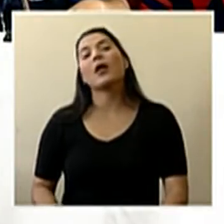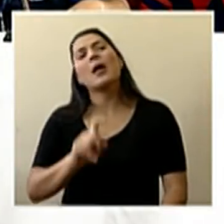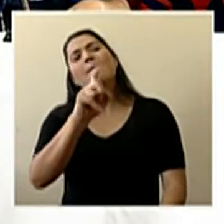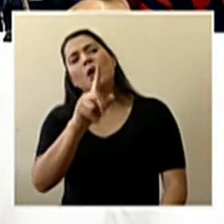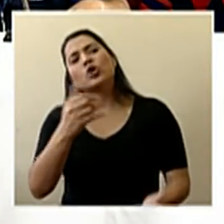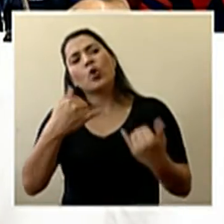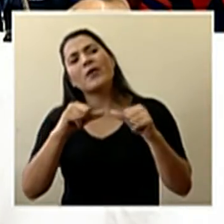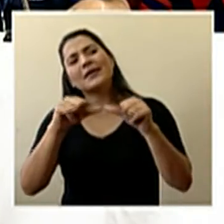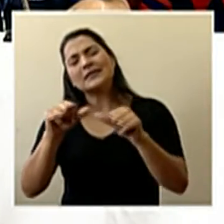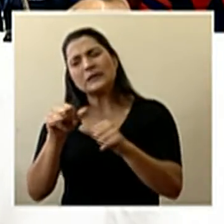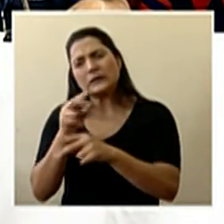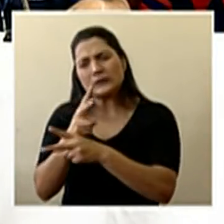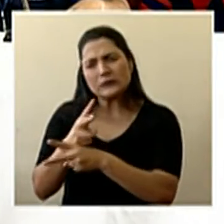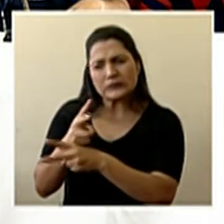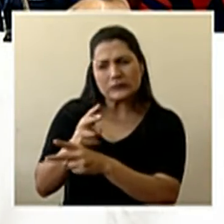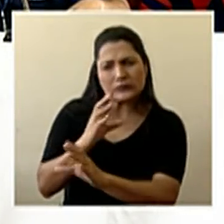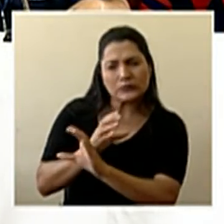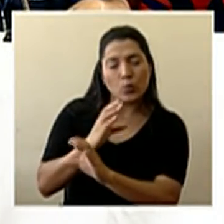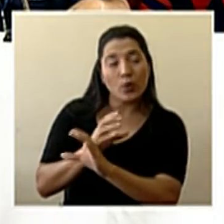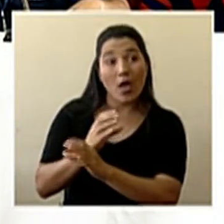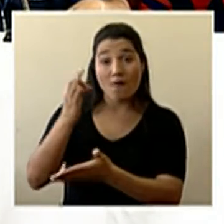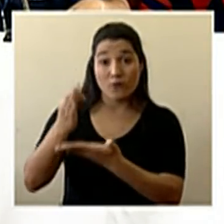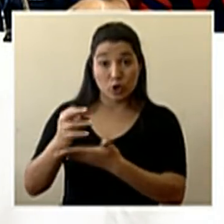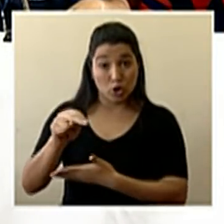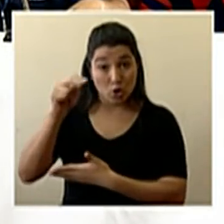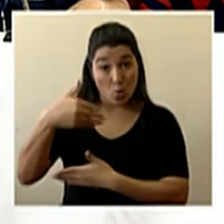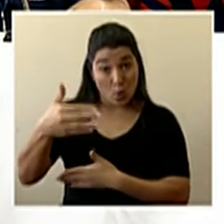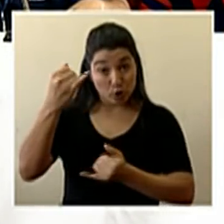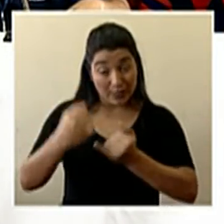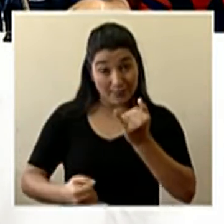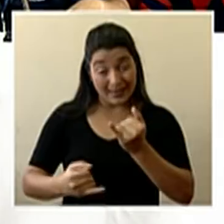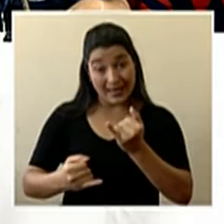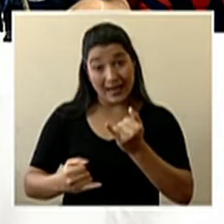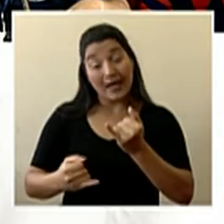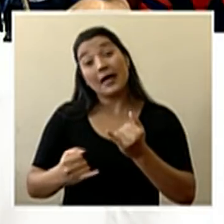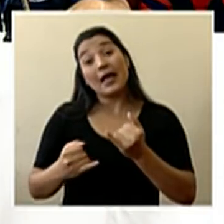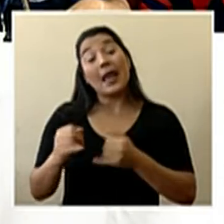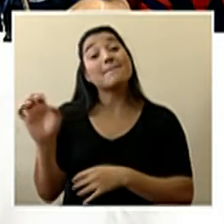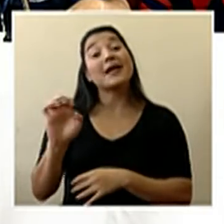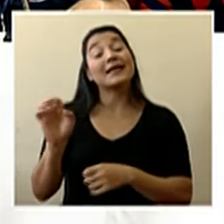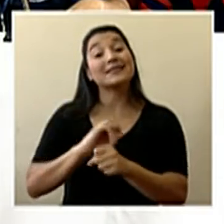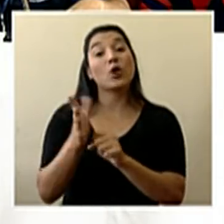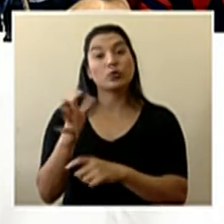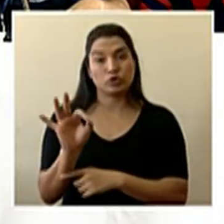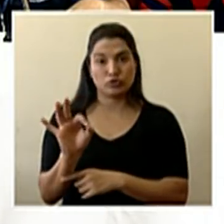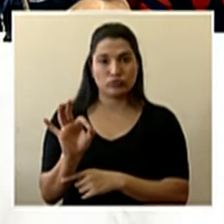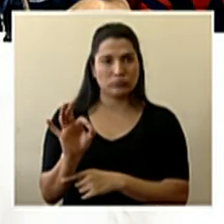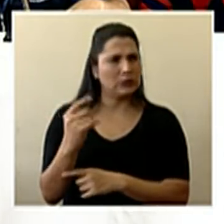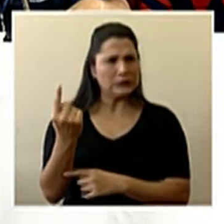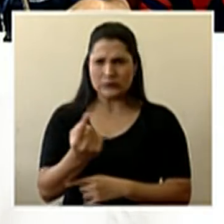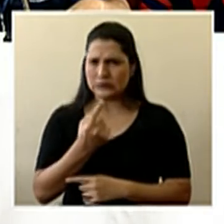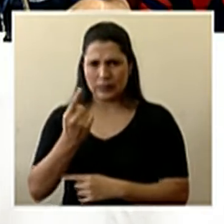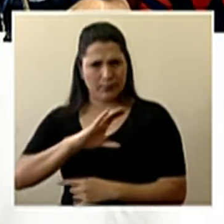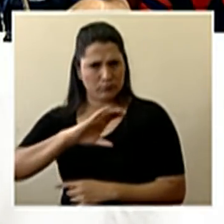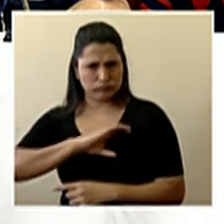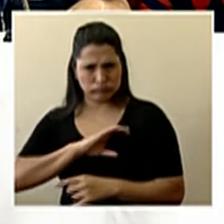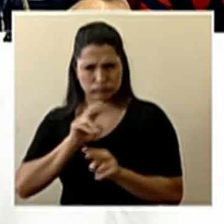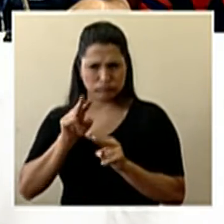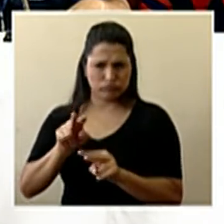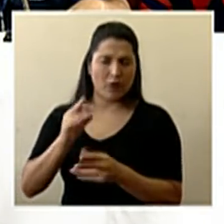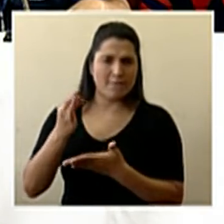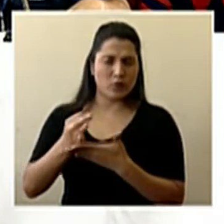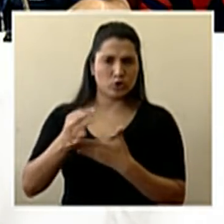la vigilancia en la frontera norte una vez que finalice la emergencia COVID. La vigilancia en la frontera norte siempre ha estado. Existe un cuerpo